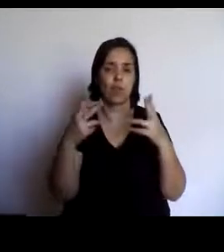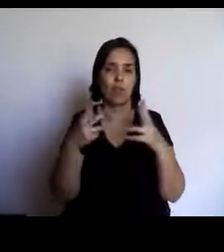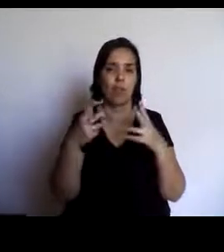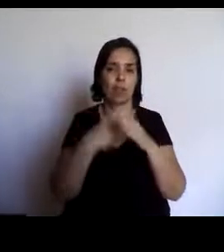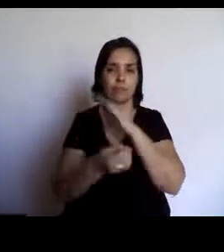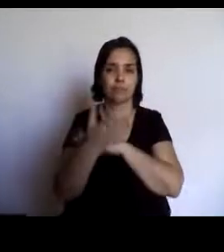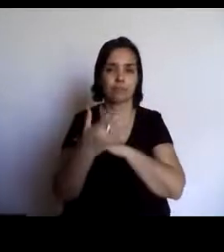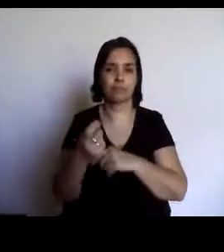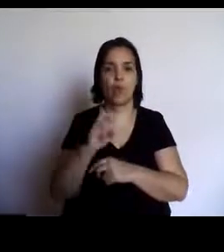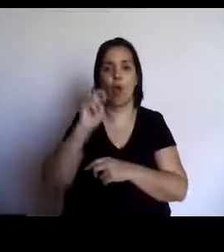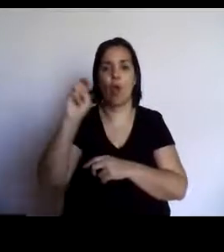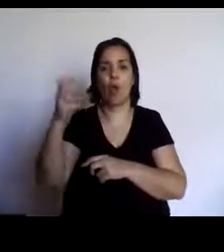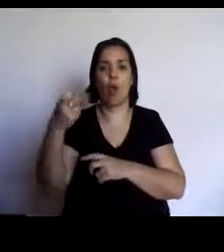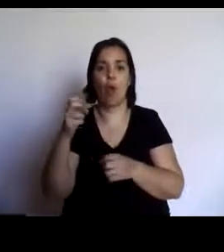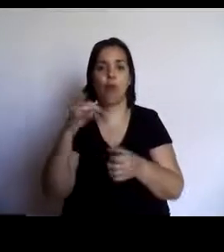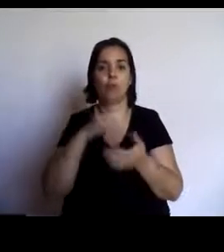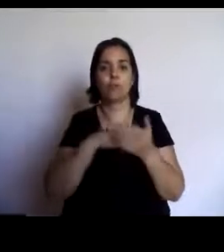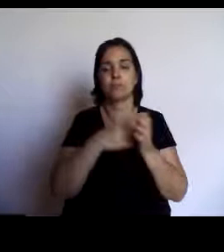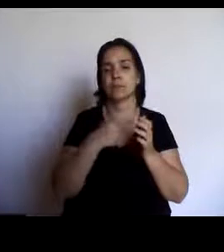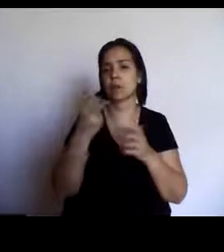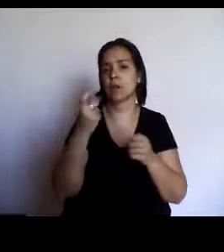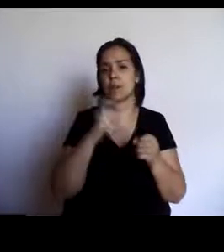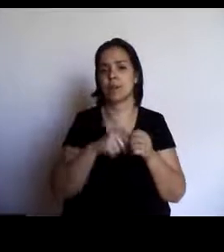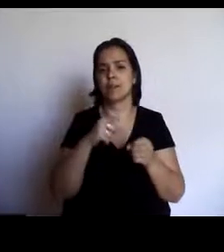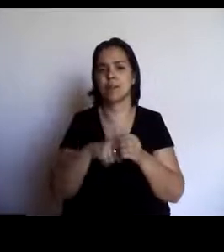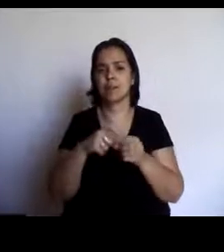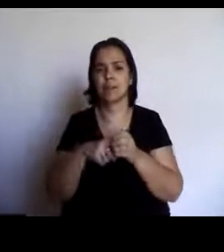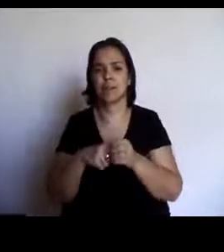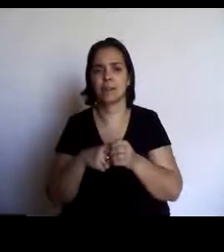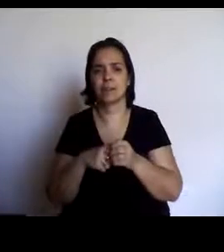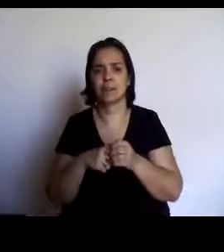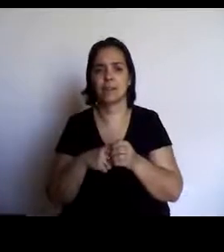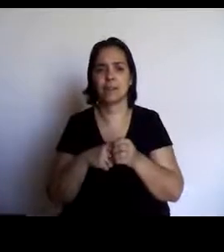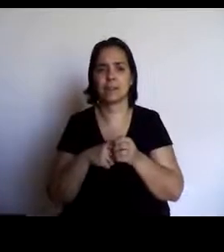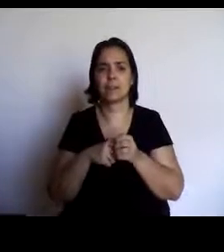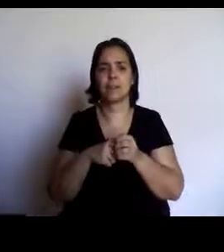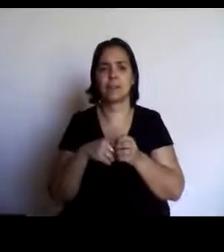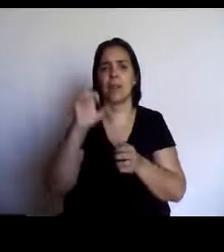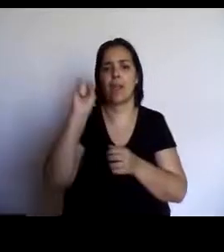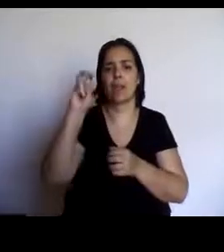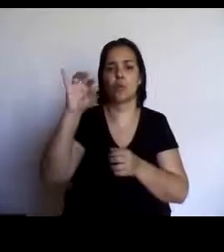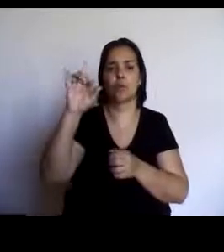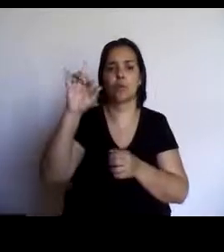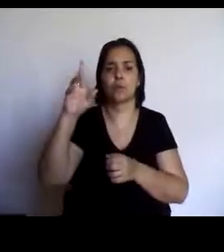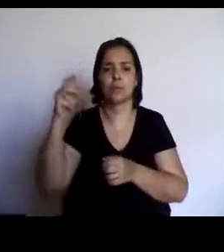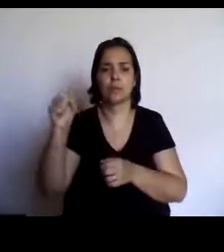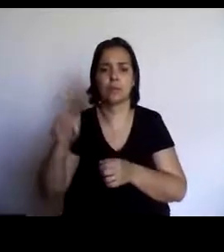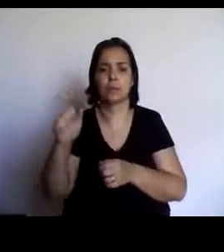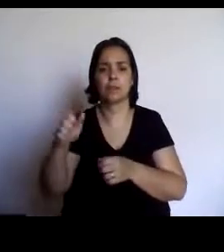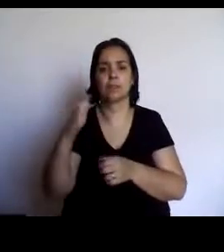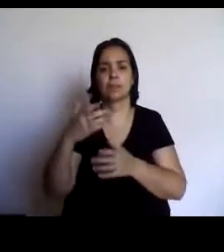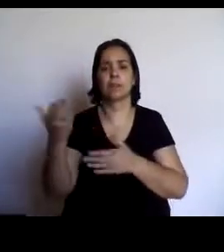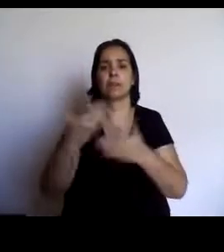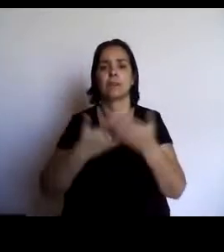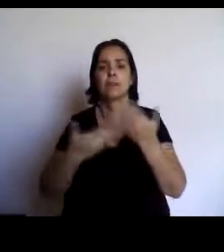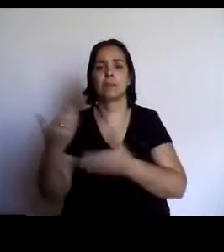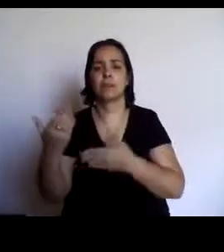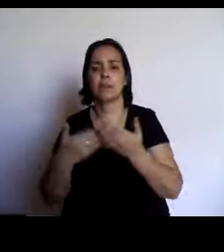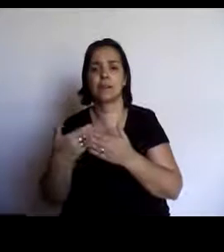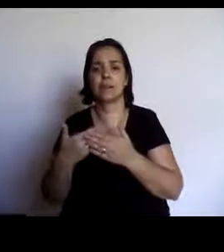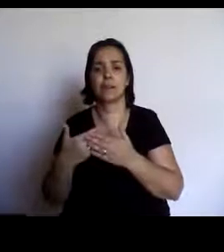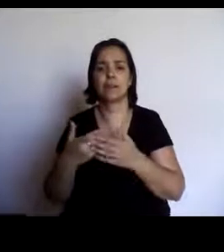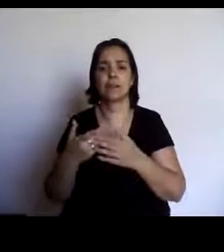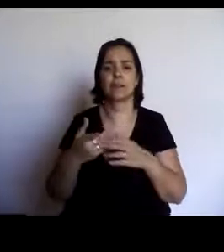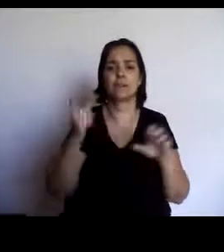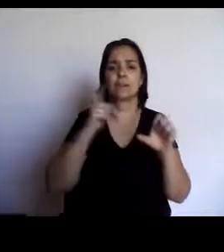Sí. Otro proyecto en el que participamos es Eurestra Fronterizo Extremadura Alentejo. La FMP es socia del proyecto Eurestra Fronterizo Extremadura